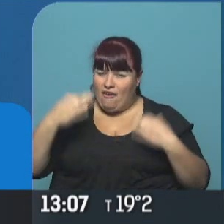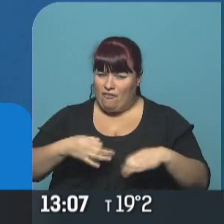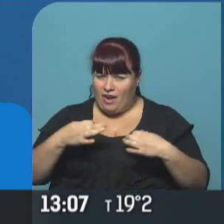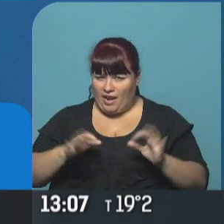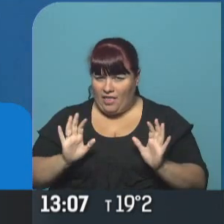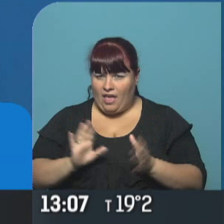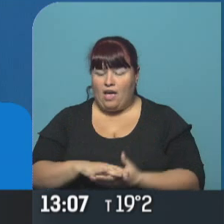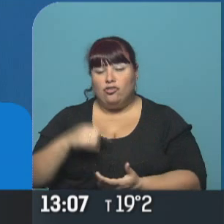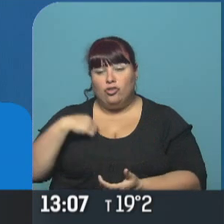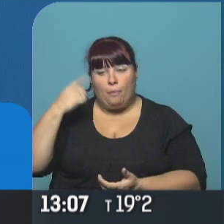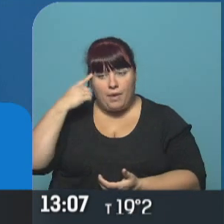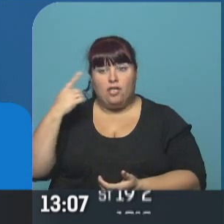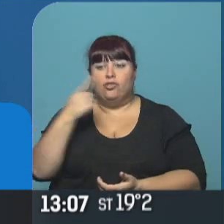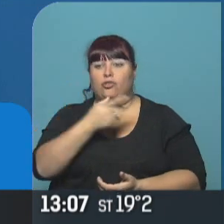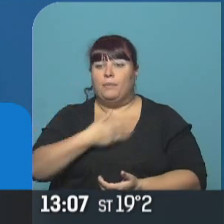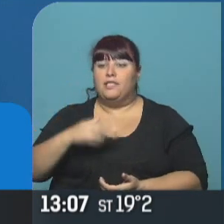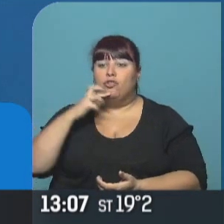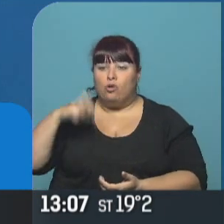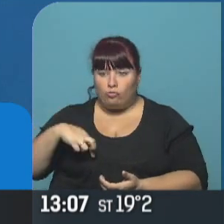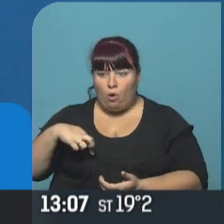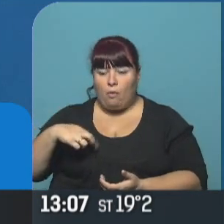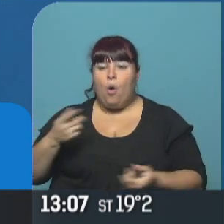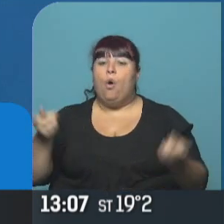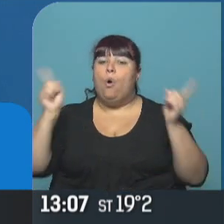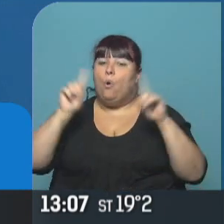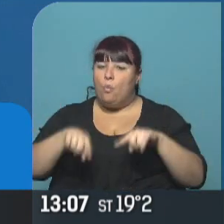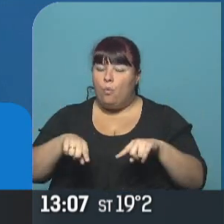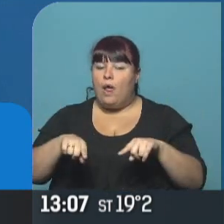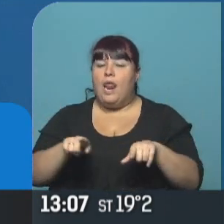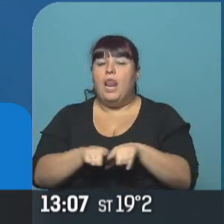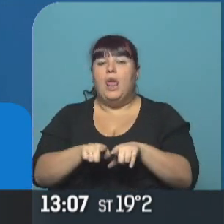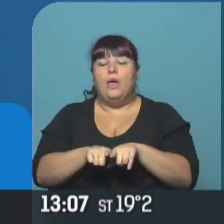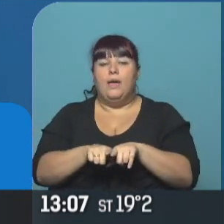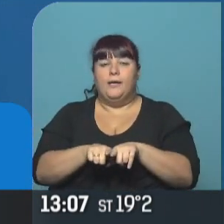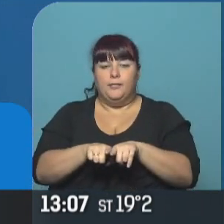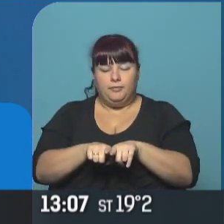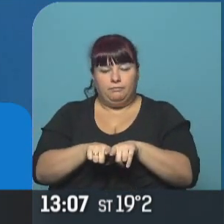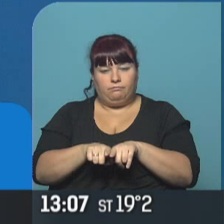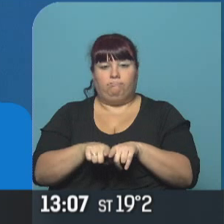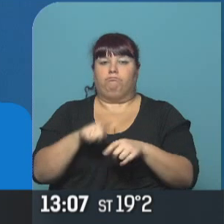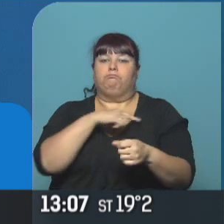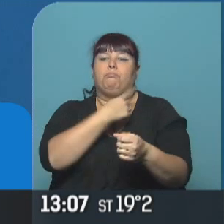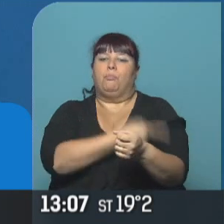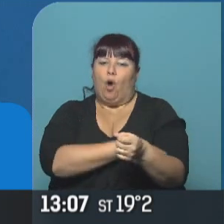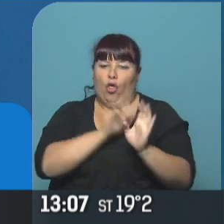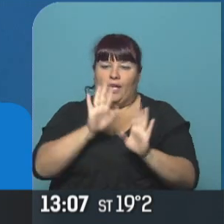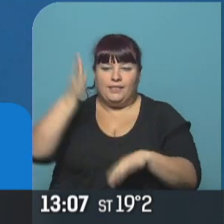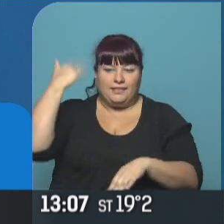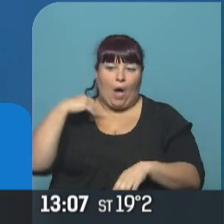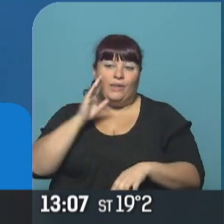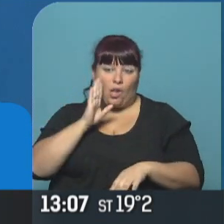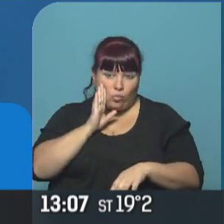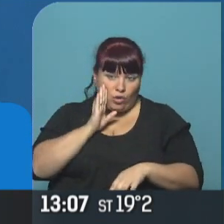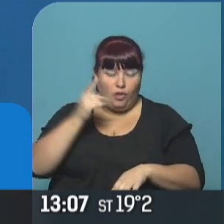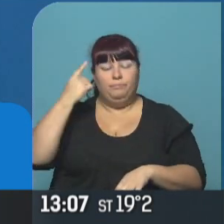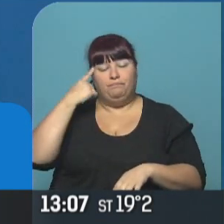believe President Trump creo has que el restored the presidente credibility of Trump ha American power restaurado by being willing to take American values and poder American que interests tenía Estados Unidos, onto the